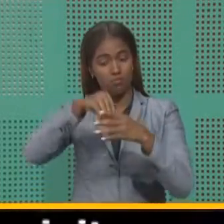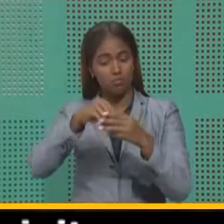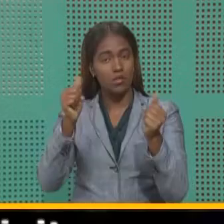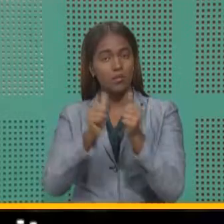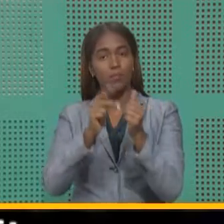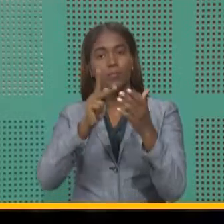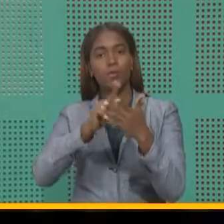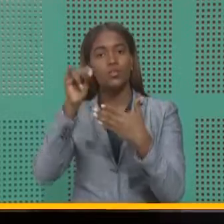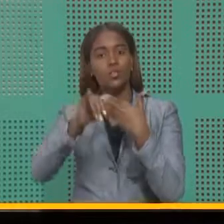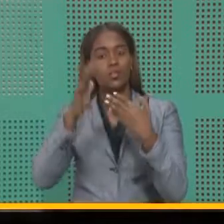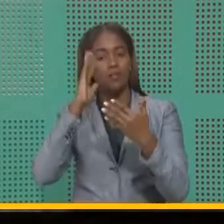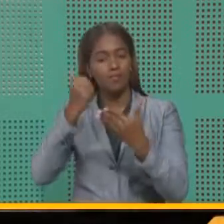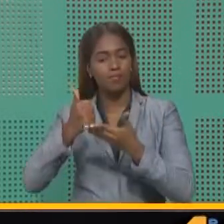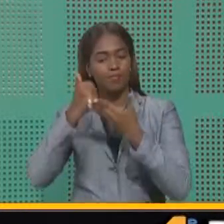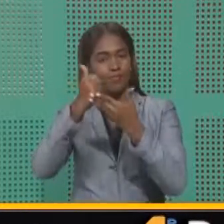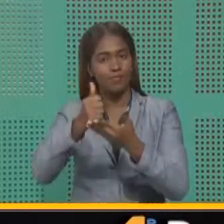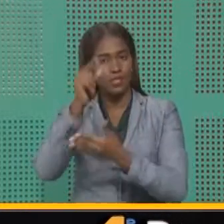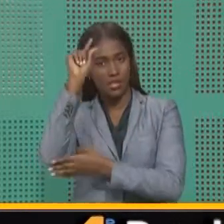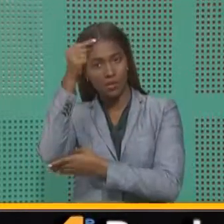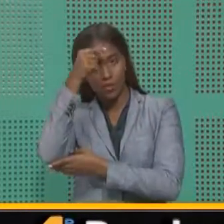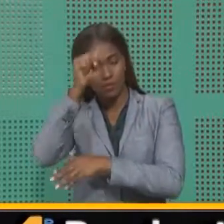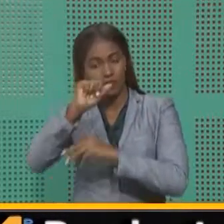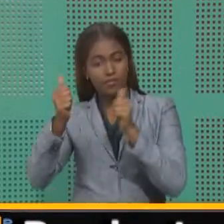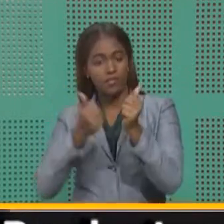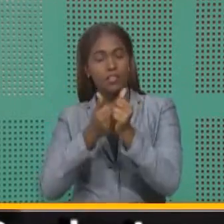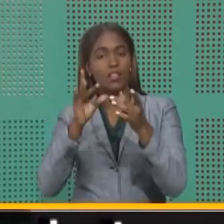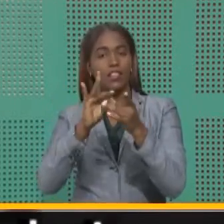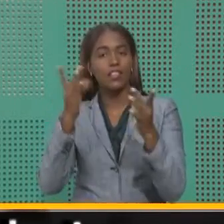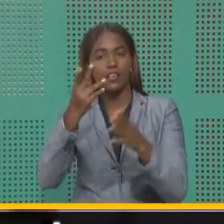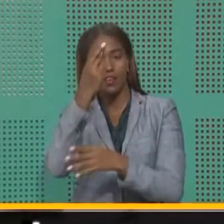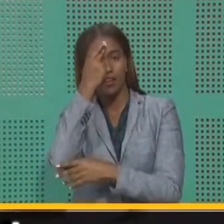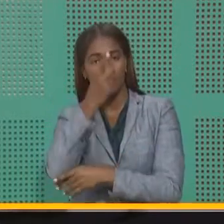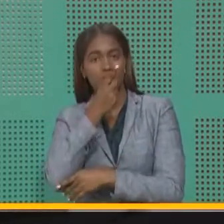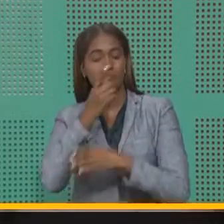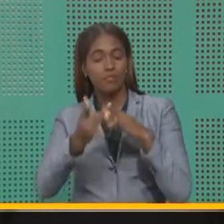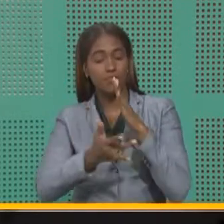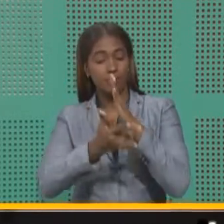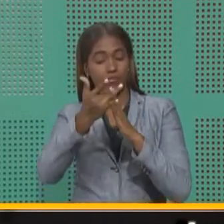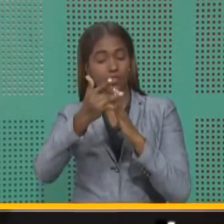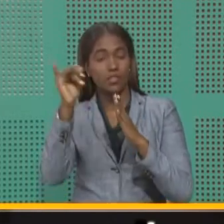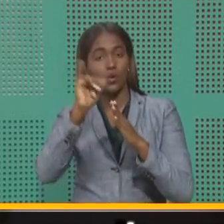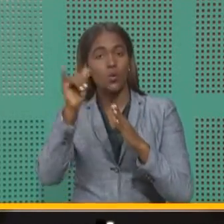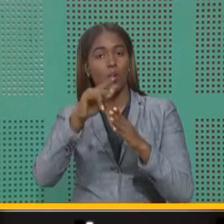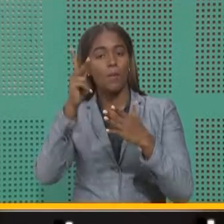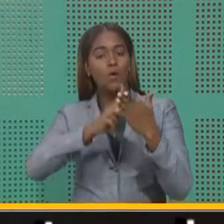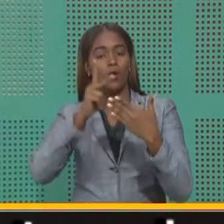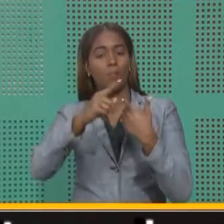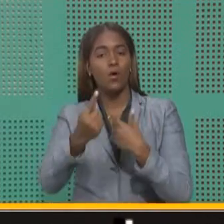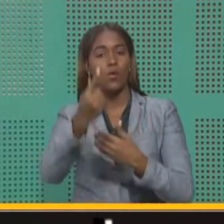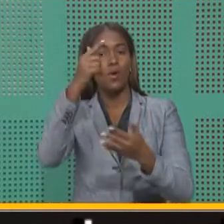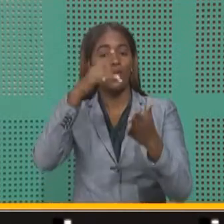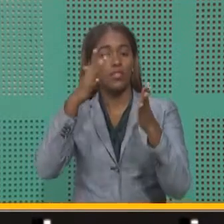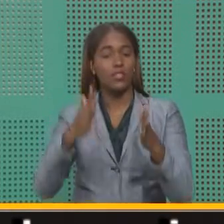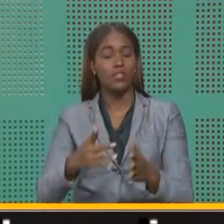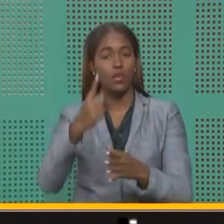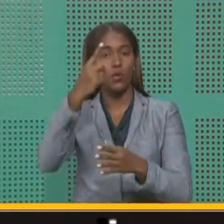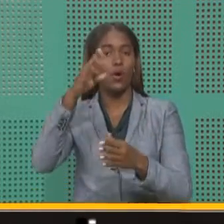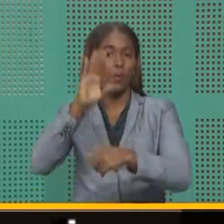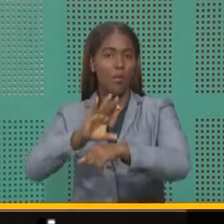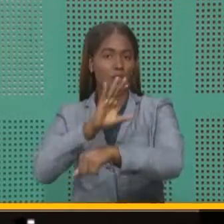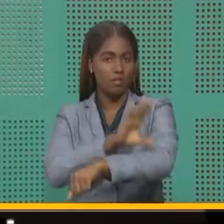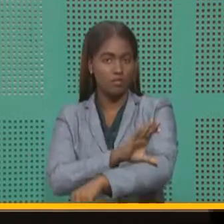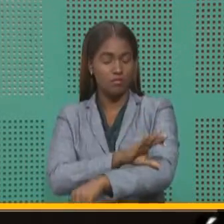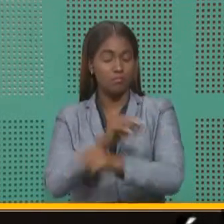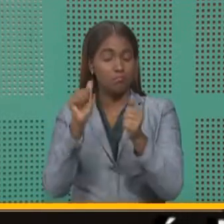del proyecto que impulsa el gobierno a través de república digital y del programa un estudiante una computadora